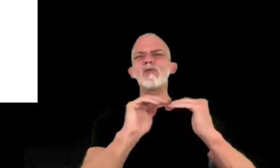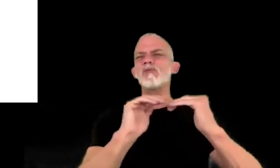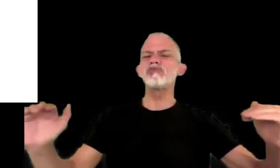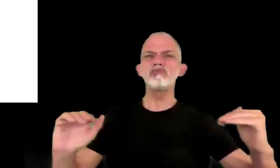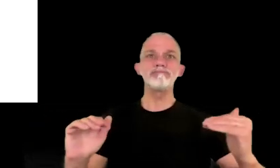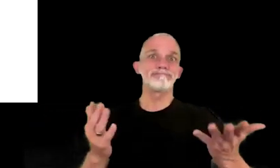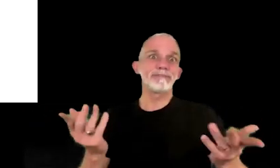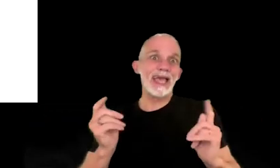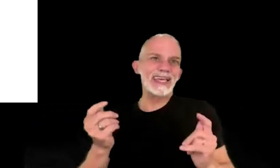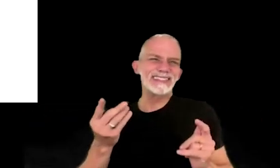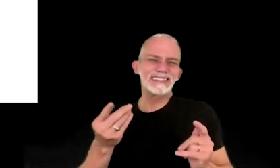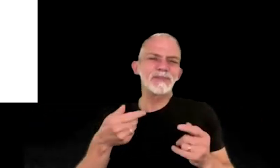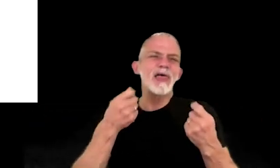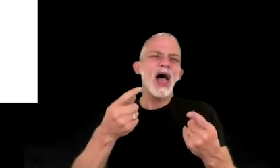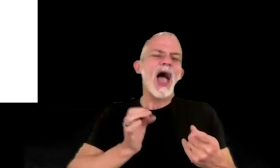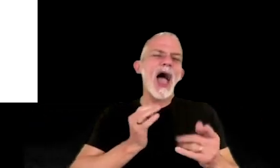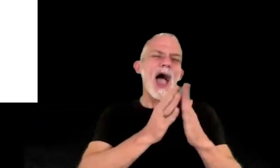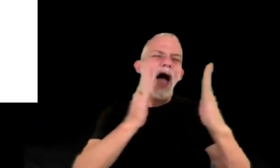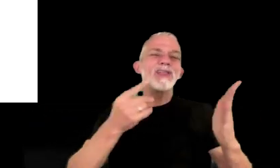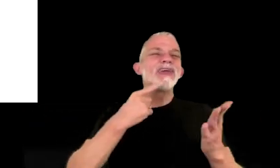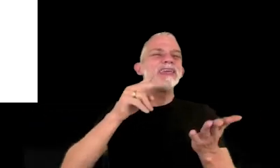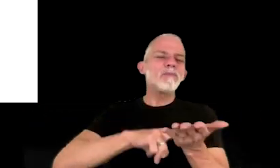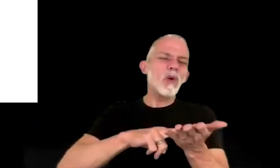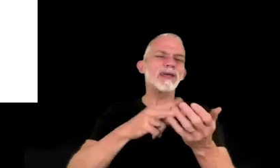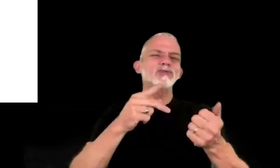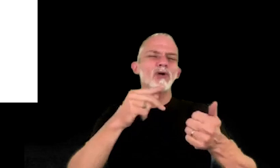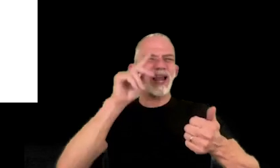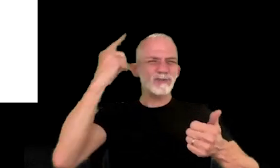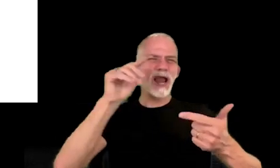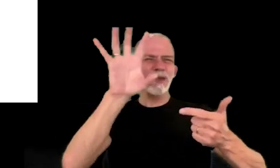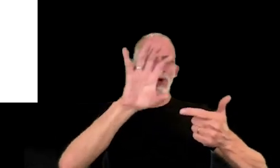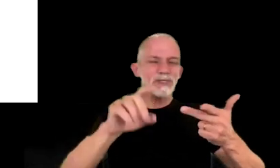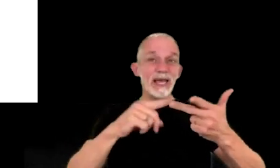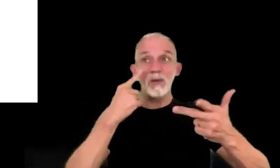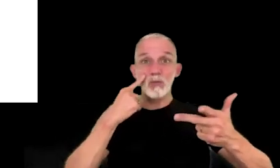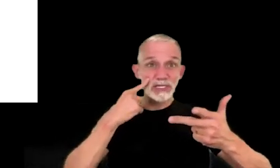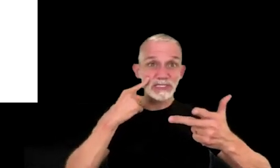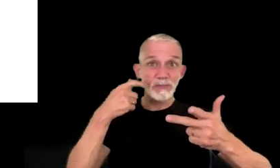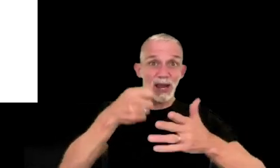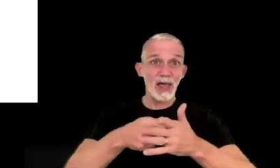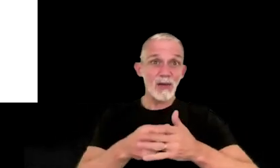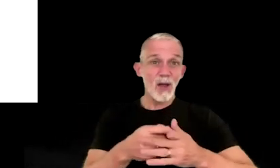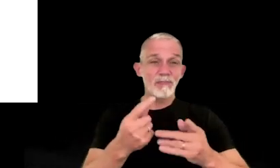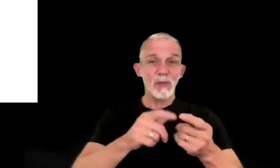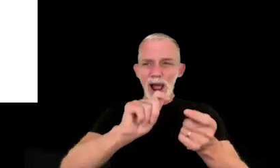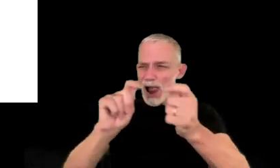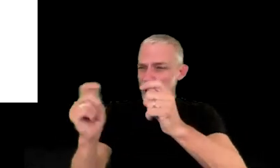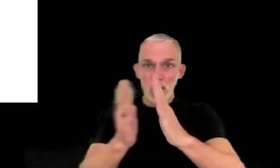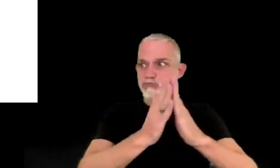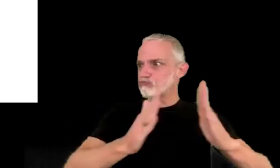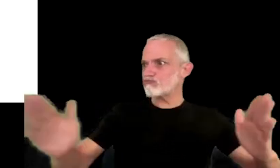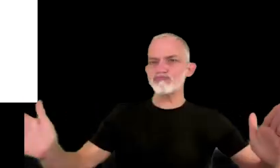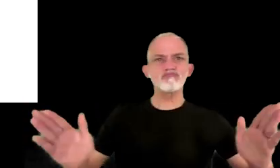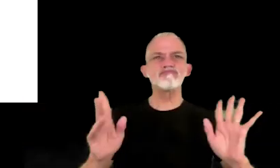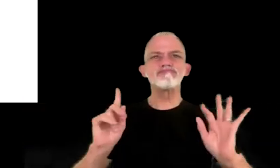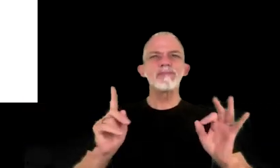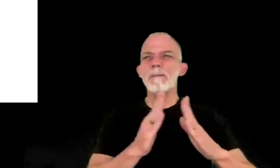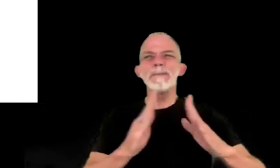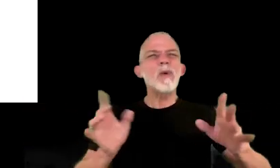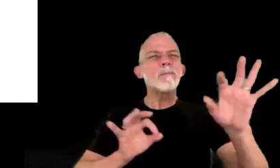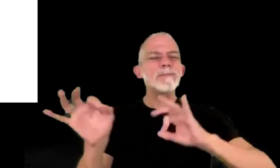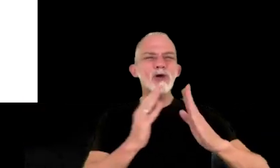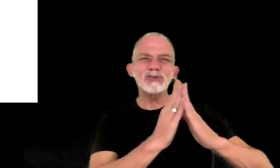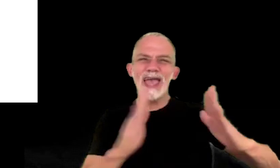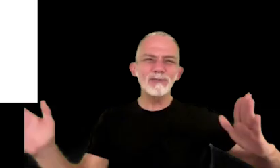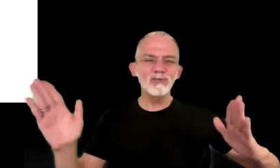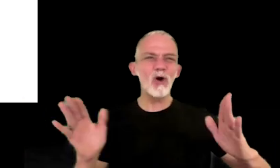otra cosa que los impuestos nacionales, provinciales y municipales que se apliquen no pueden tener modificaciones mientras dure el proyecto, o por lo menos